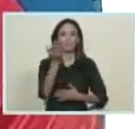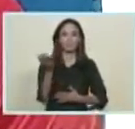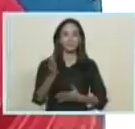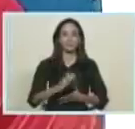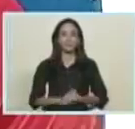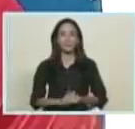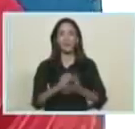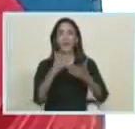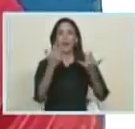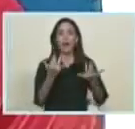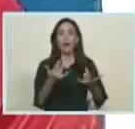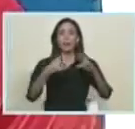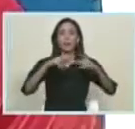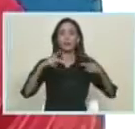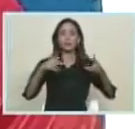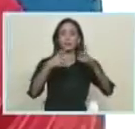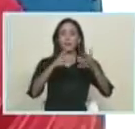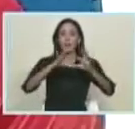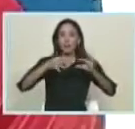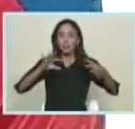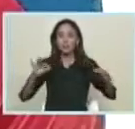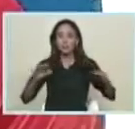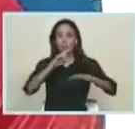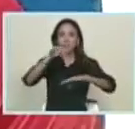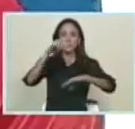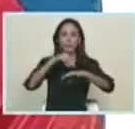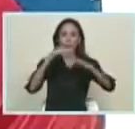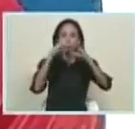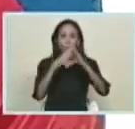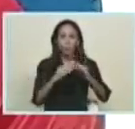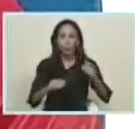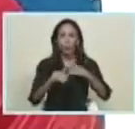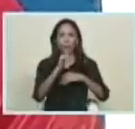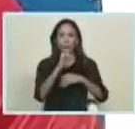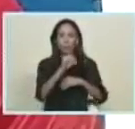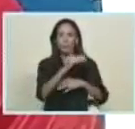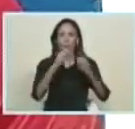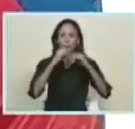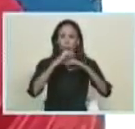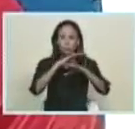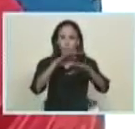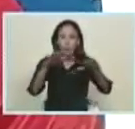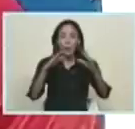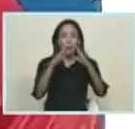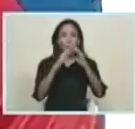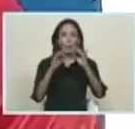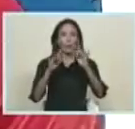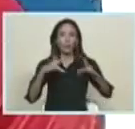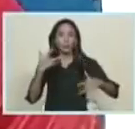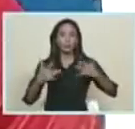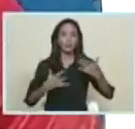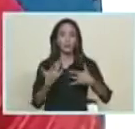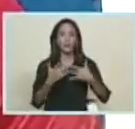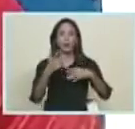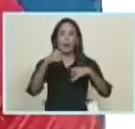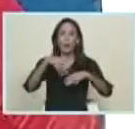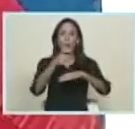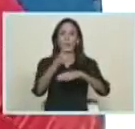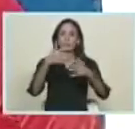En cadena nacional vamos a transmitir todo este mensaje y todo este evento petrolero.